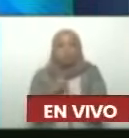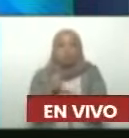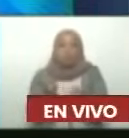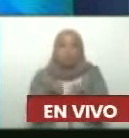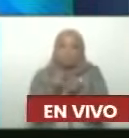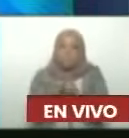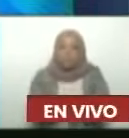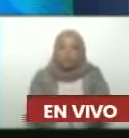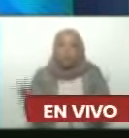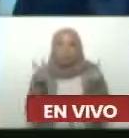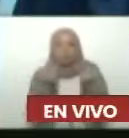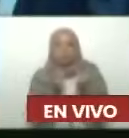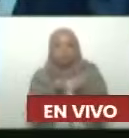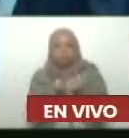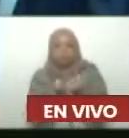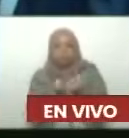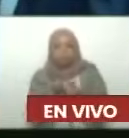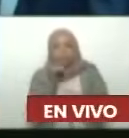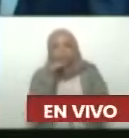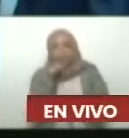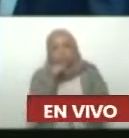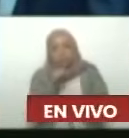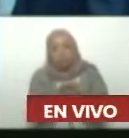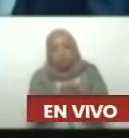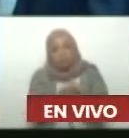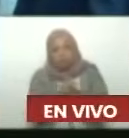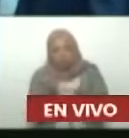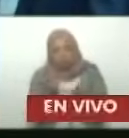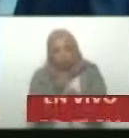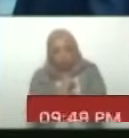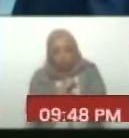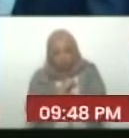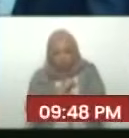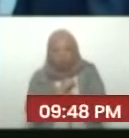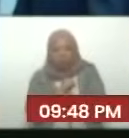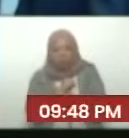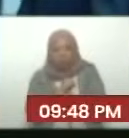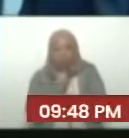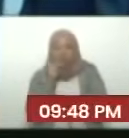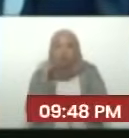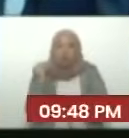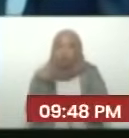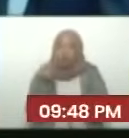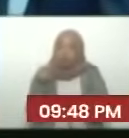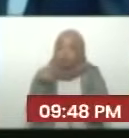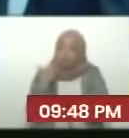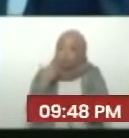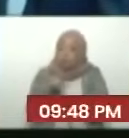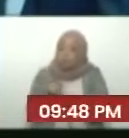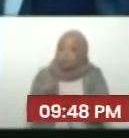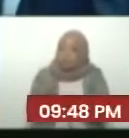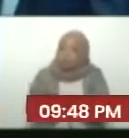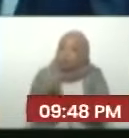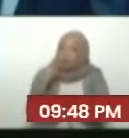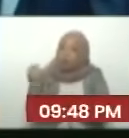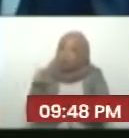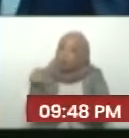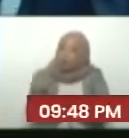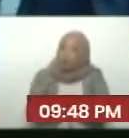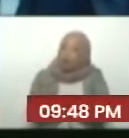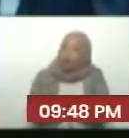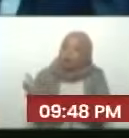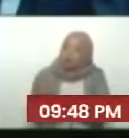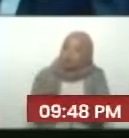valores. ¿Eh? Y tener una gran confianza, sobre todo en la juventud. Oscar, tener una